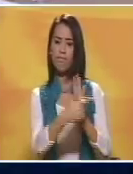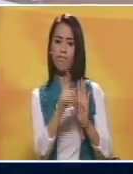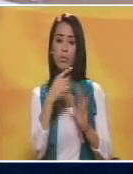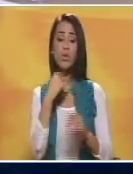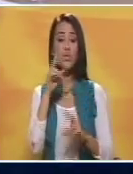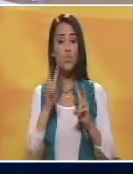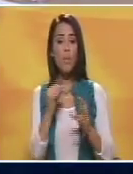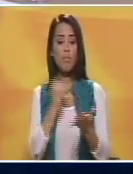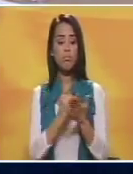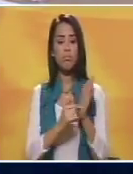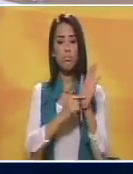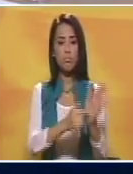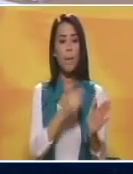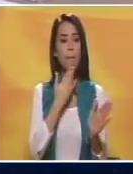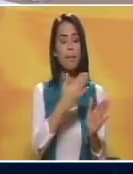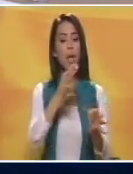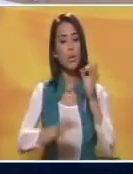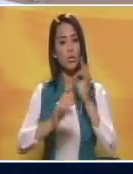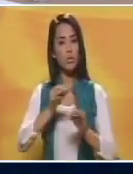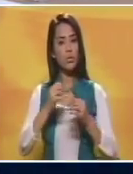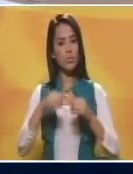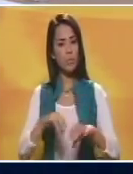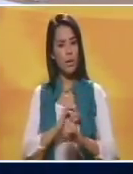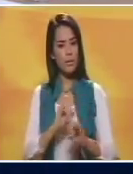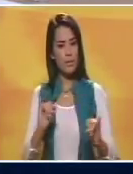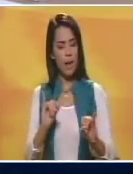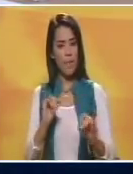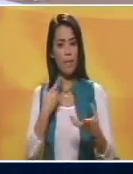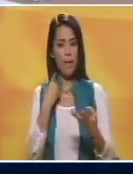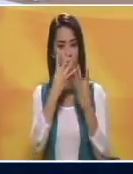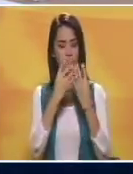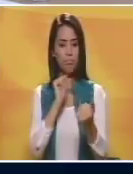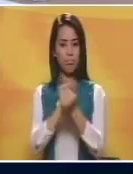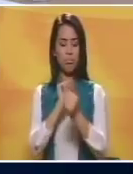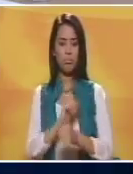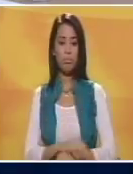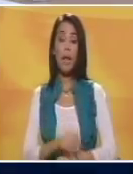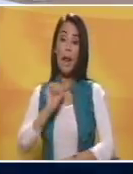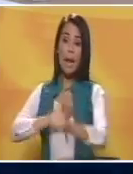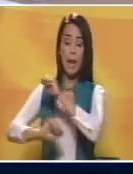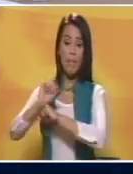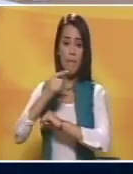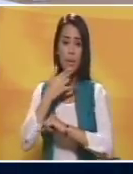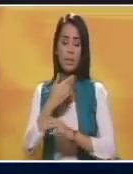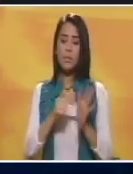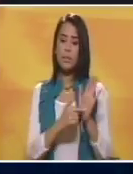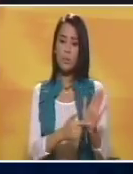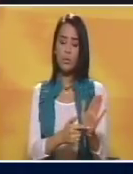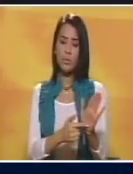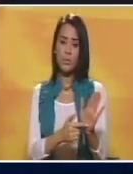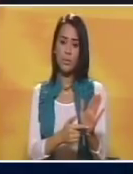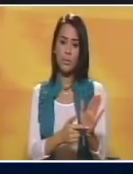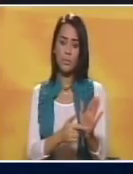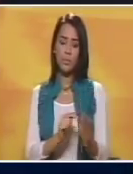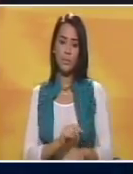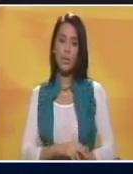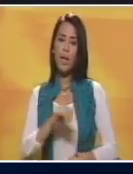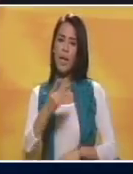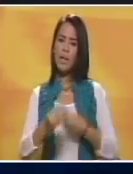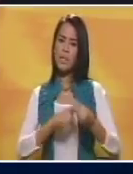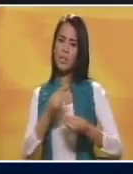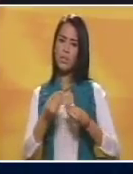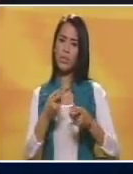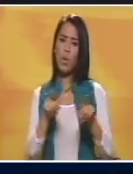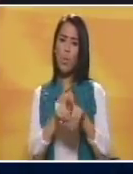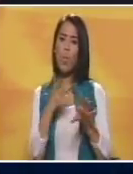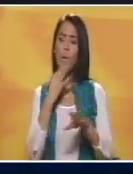para solicitar a la Corte Suprema suspender la ejecución de la pena. La defensa argumenta que el juez Edson Fachin actuó de forma